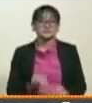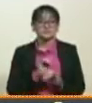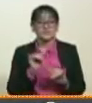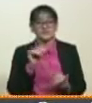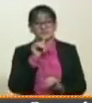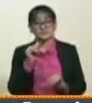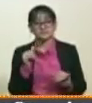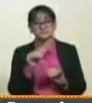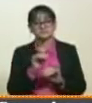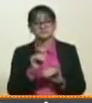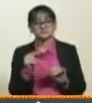retornamos